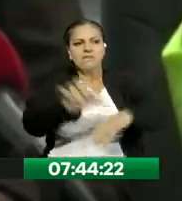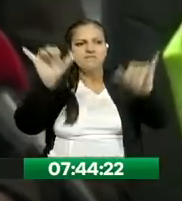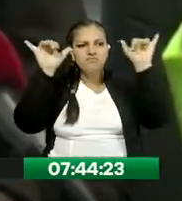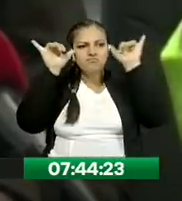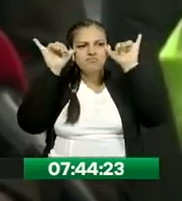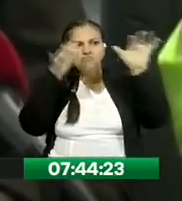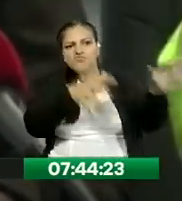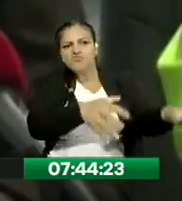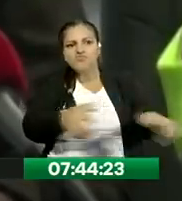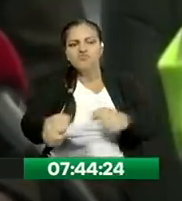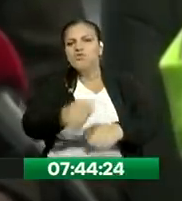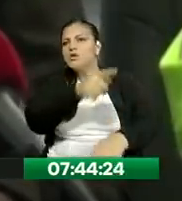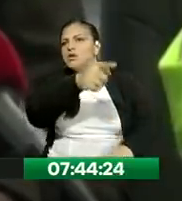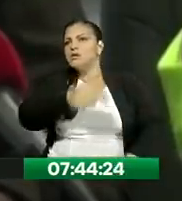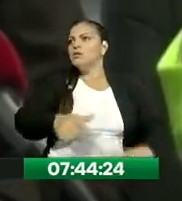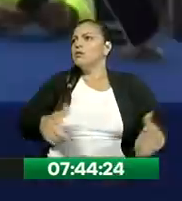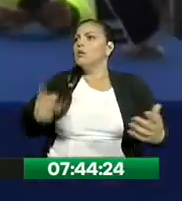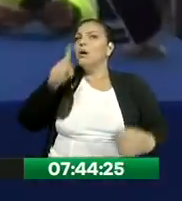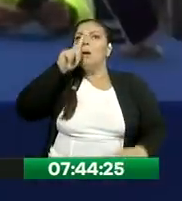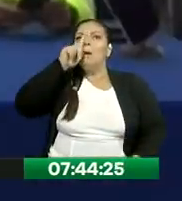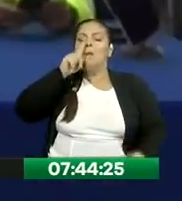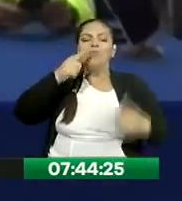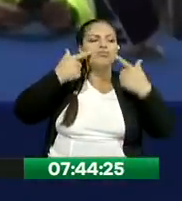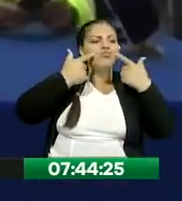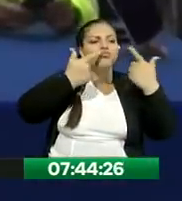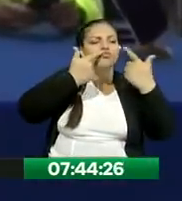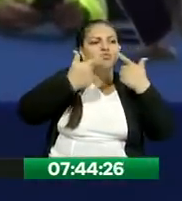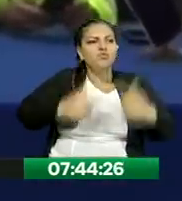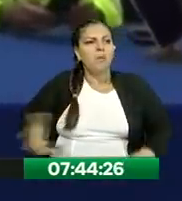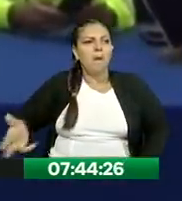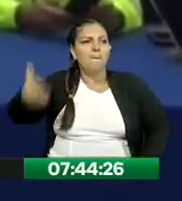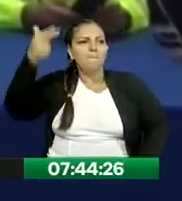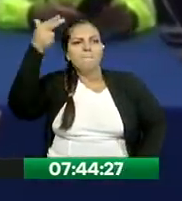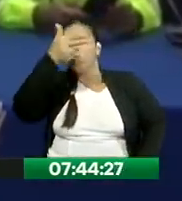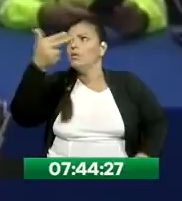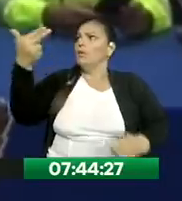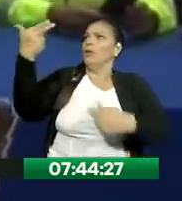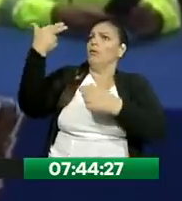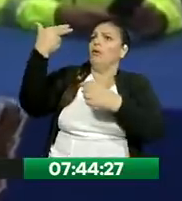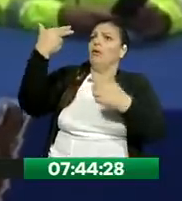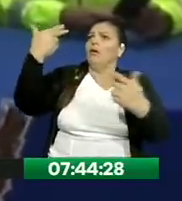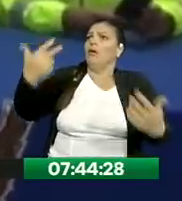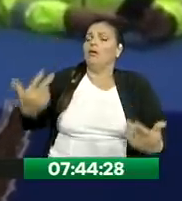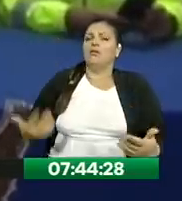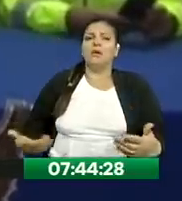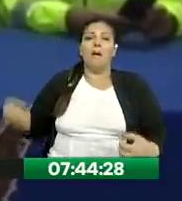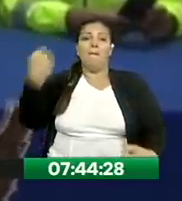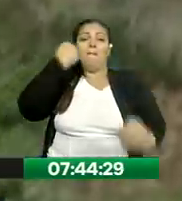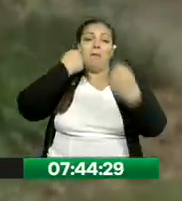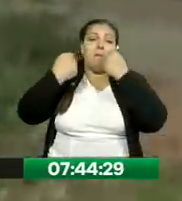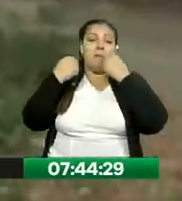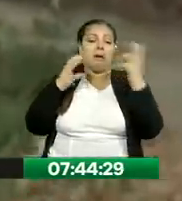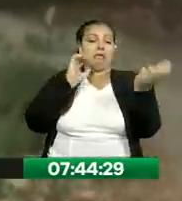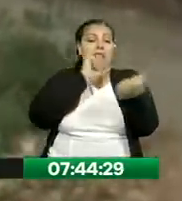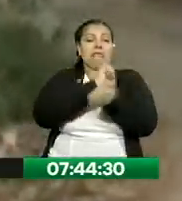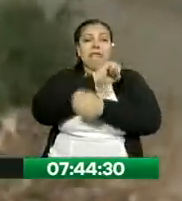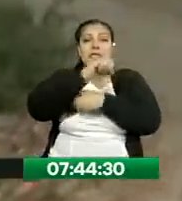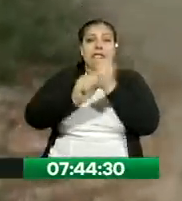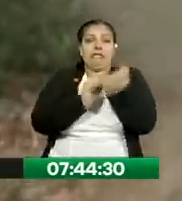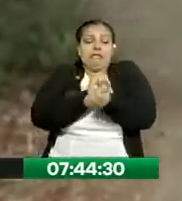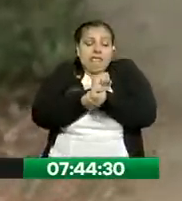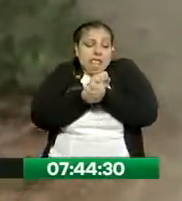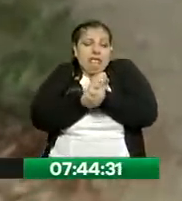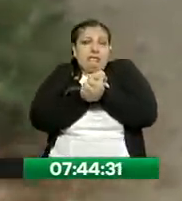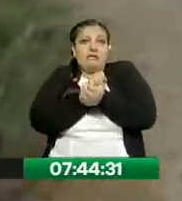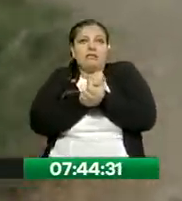semovientes, especialmente de raza Brahman. Para investigar a los sospechosos, aperturaron el respectivo proceso judicial. Durante varias semanas,